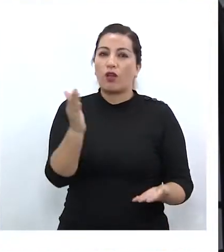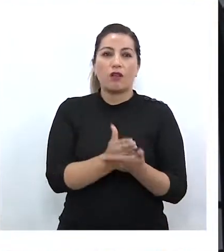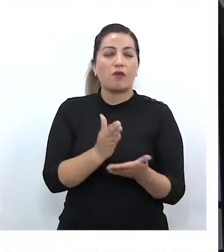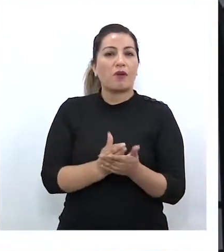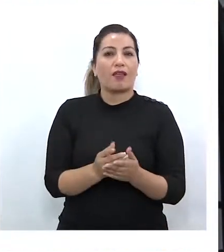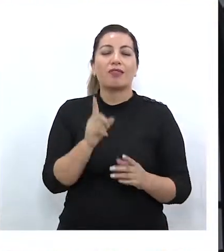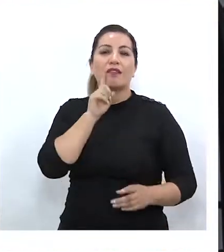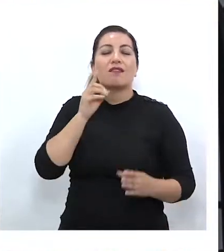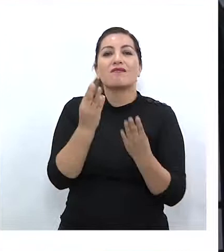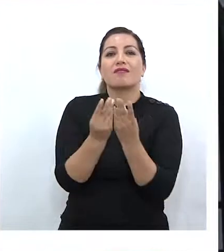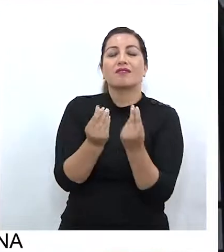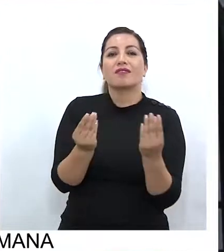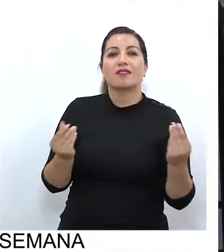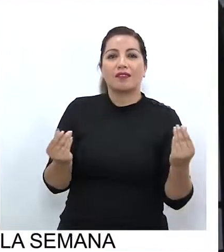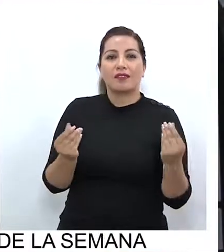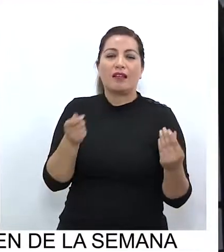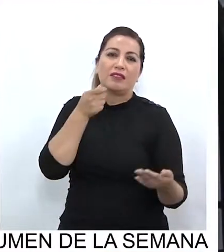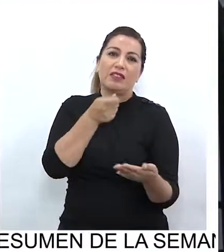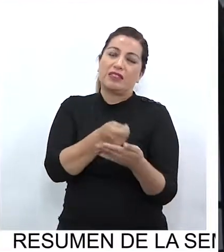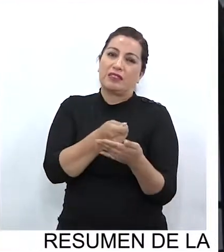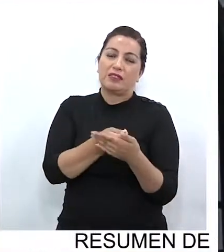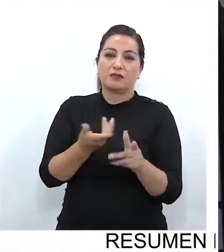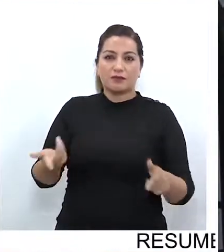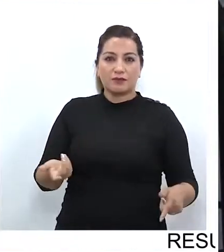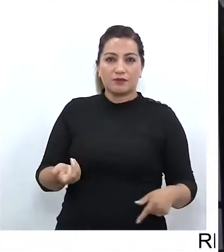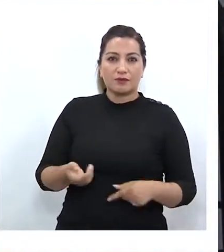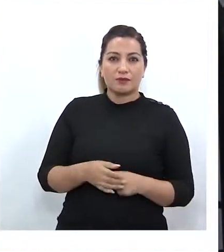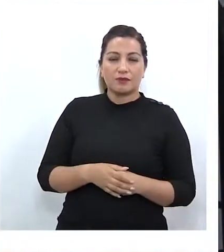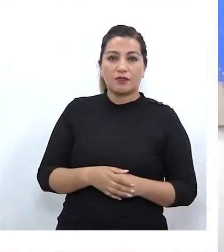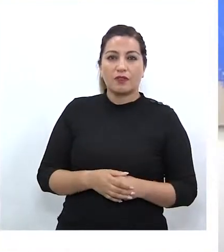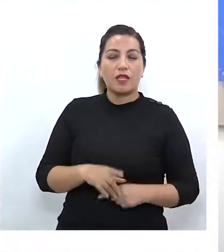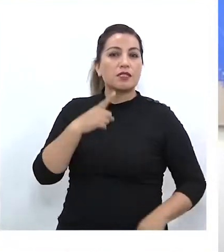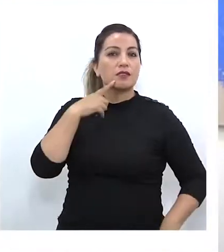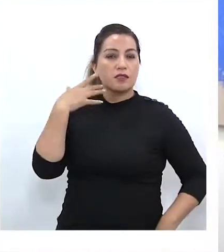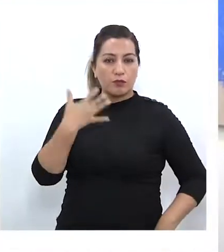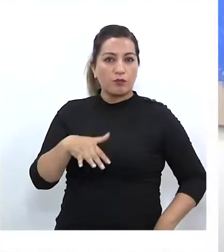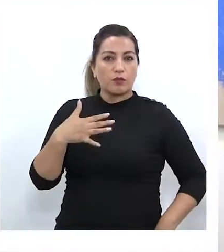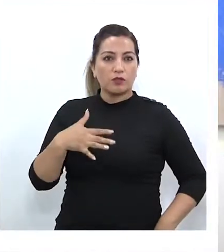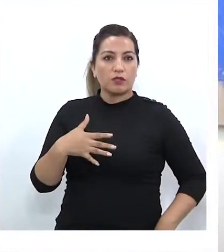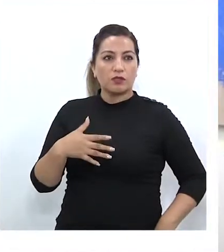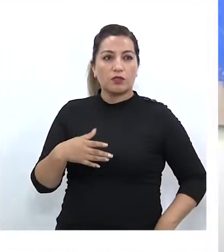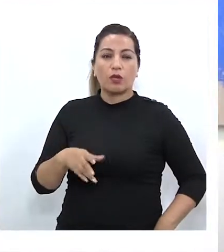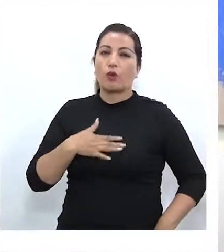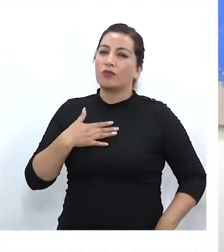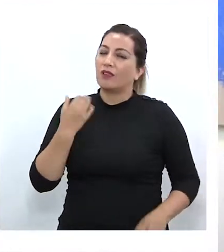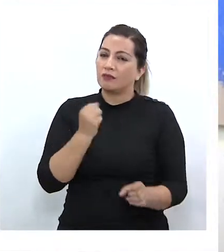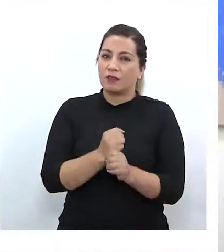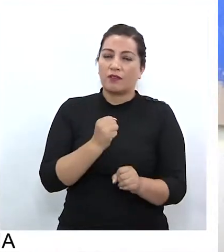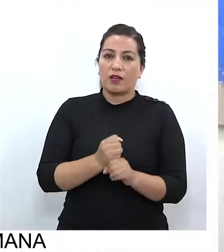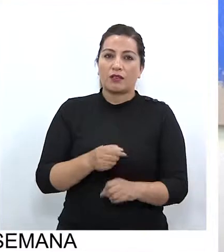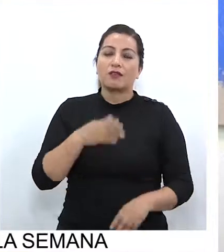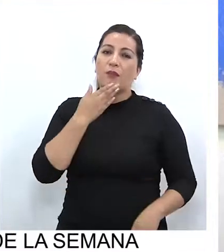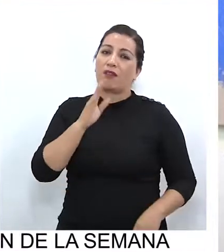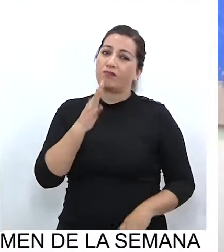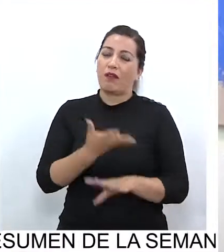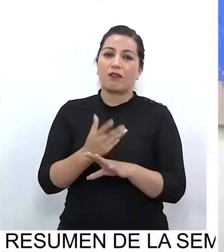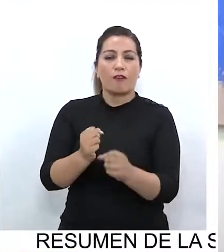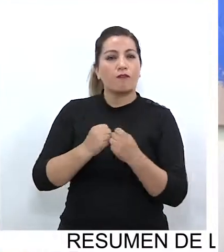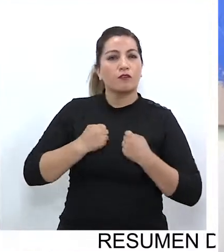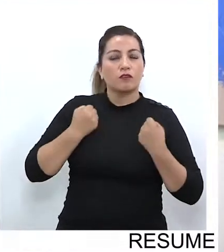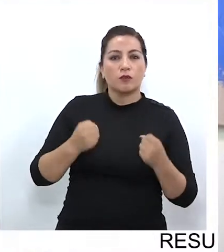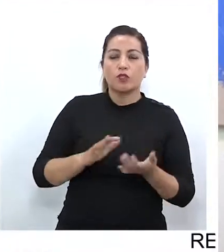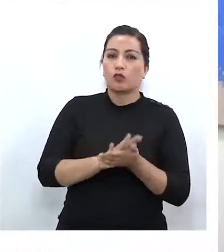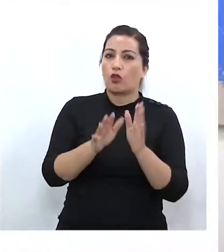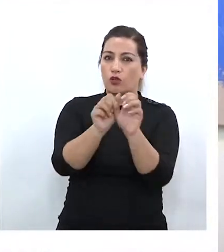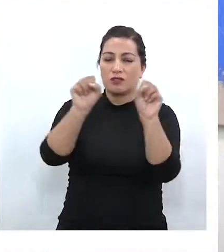calidad acorde, digamos, a las exigencias, ¿cierto?, modernas. Efectivamente, lo importante es que tenemos que trabajar, y en eso están nuestros esfuerzos, para que todo el sistema